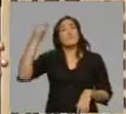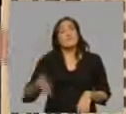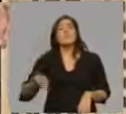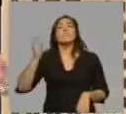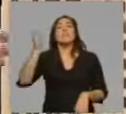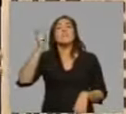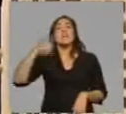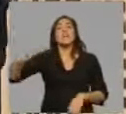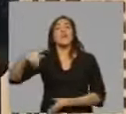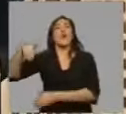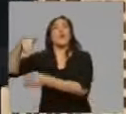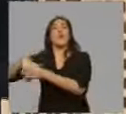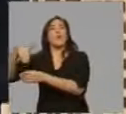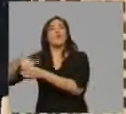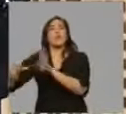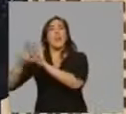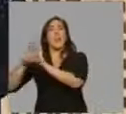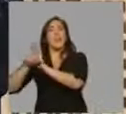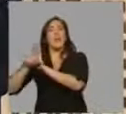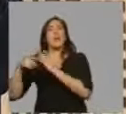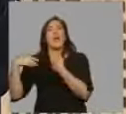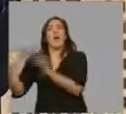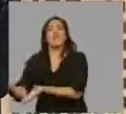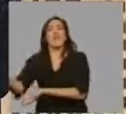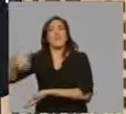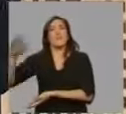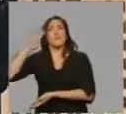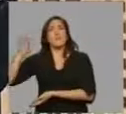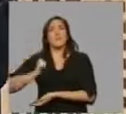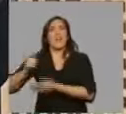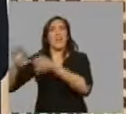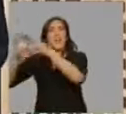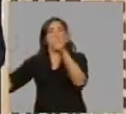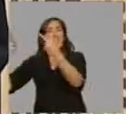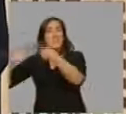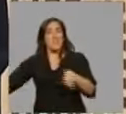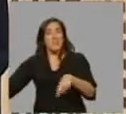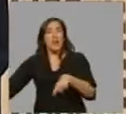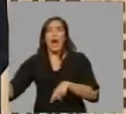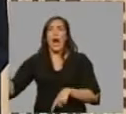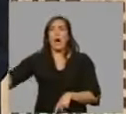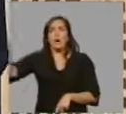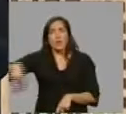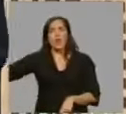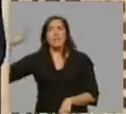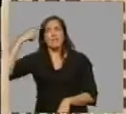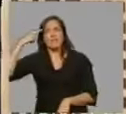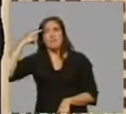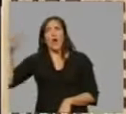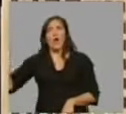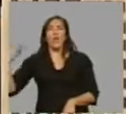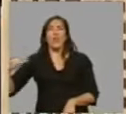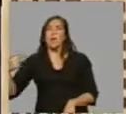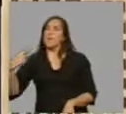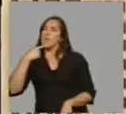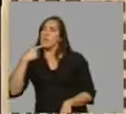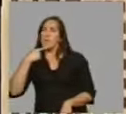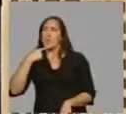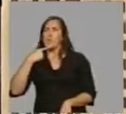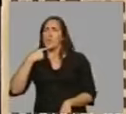votaron obediencia debida y punto final, hoy pongan en duda lo que para este